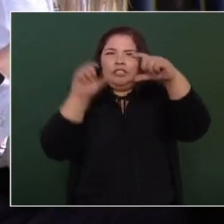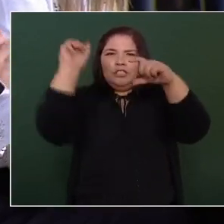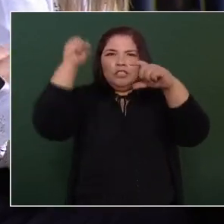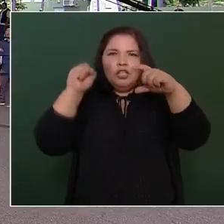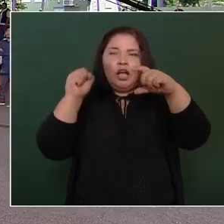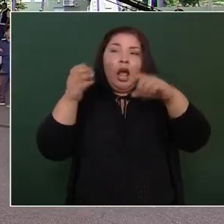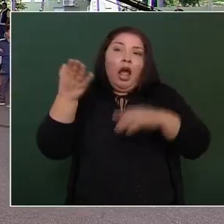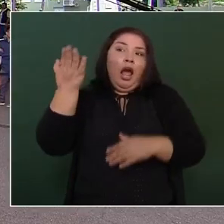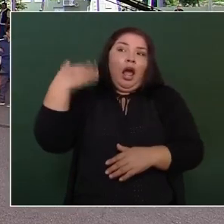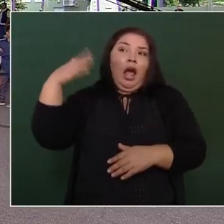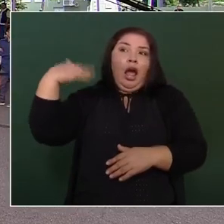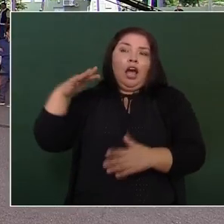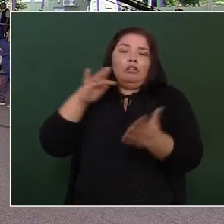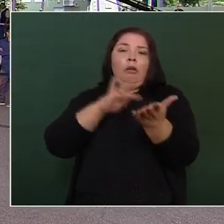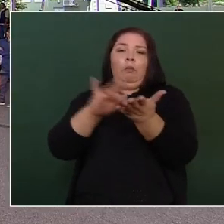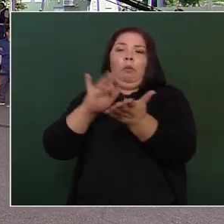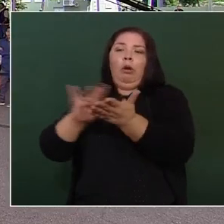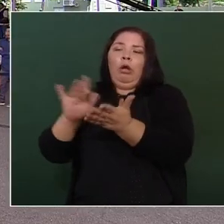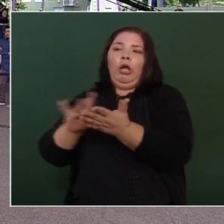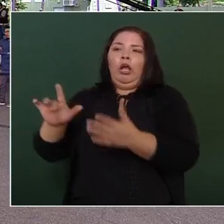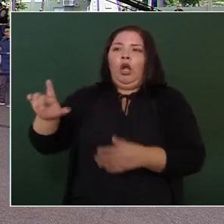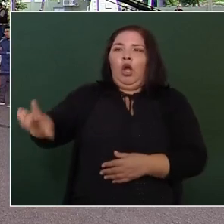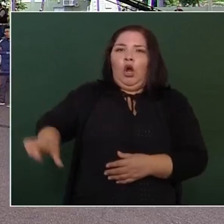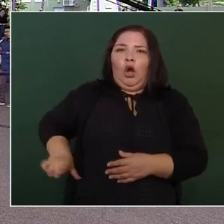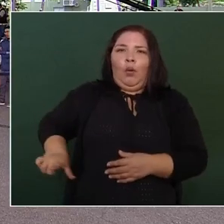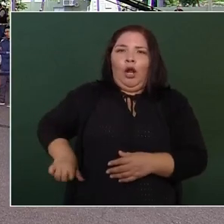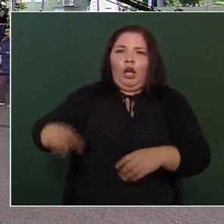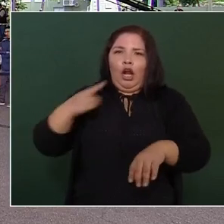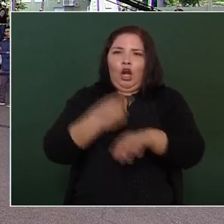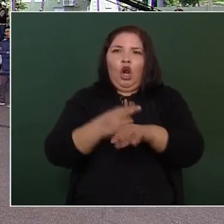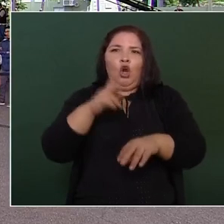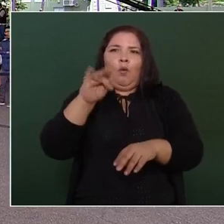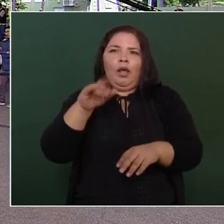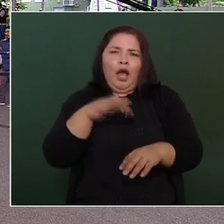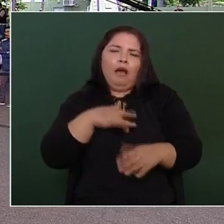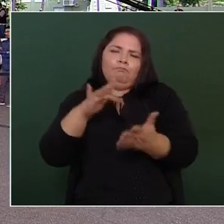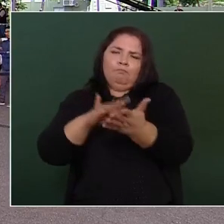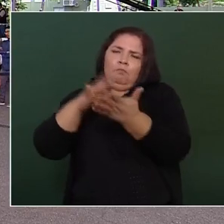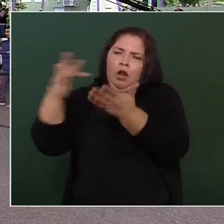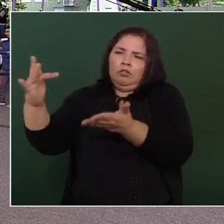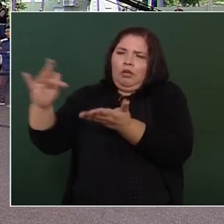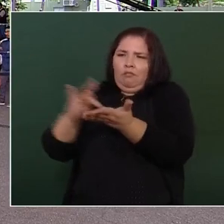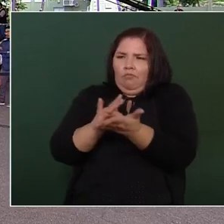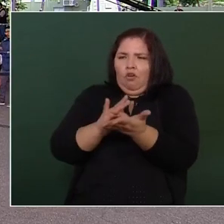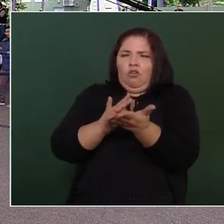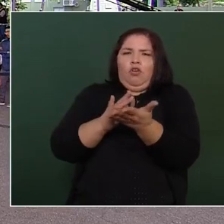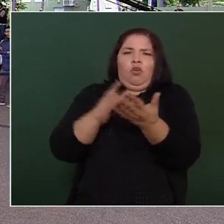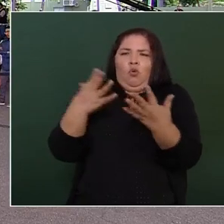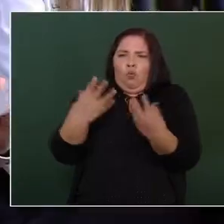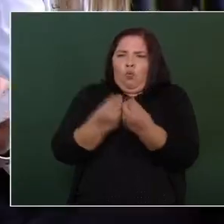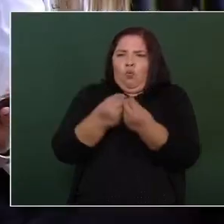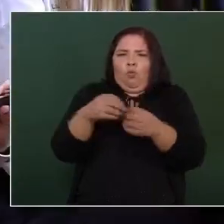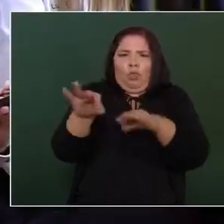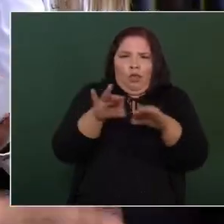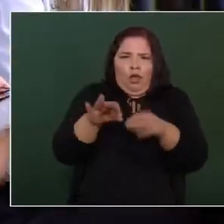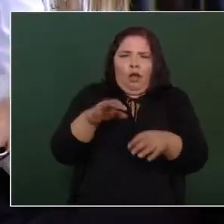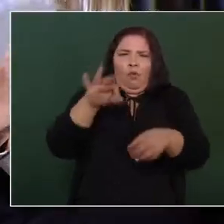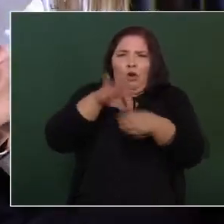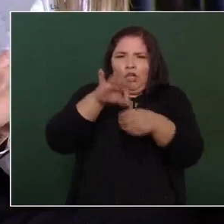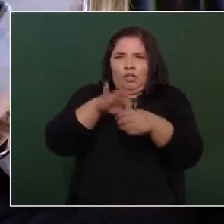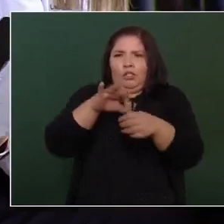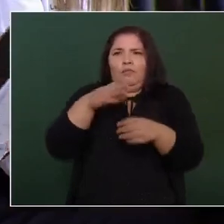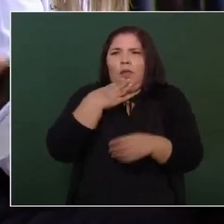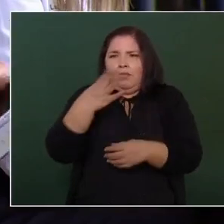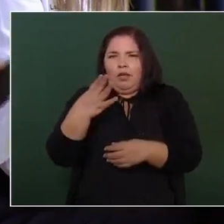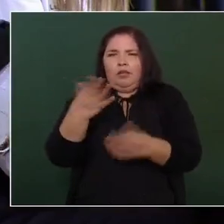a la administración para que llegara aquí Rubén Rocha, ok, se le agradece y qué bueno, la unión de los partidos hicieron lo propio y los adversarios se quedaron con